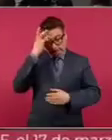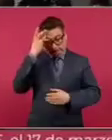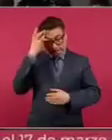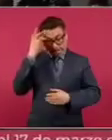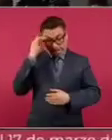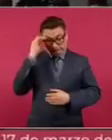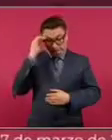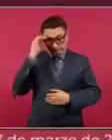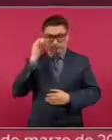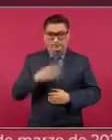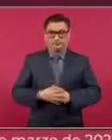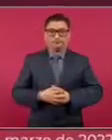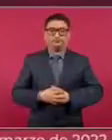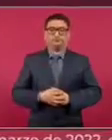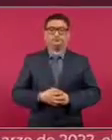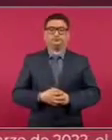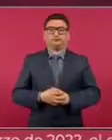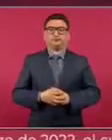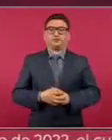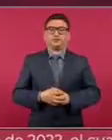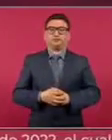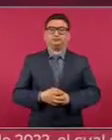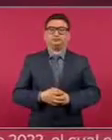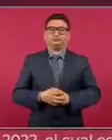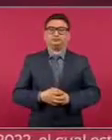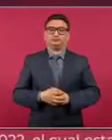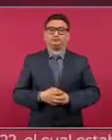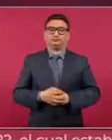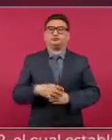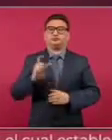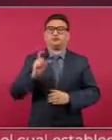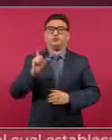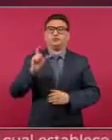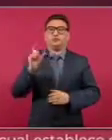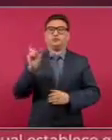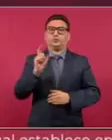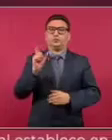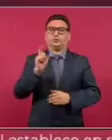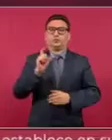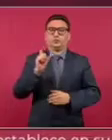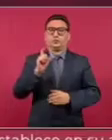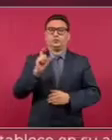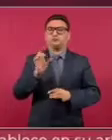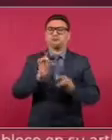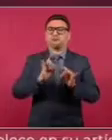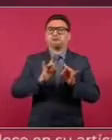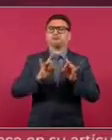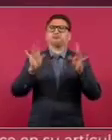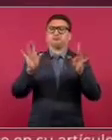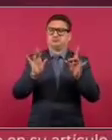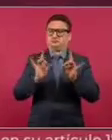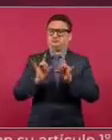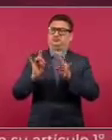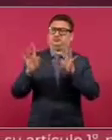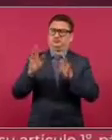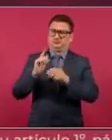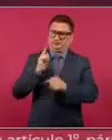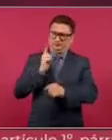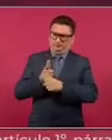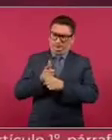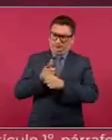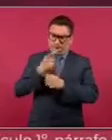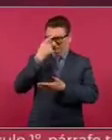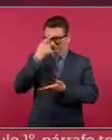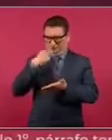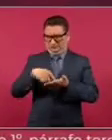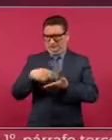Cuando se estaban presentando hechos que se consideraban no